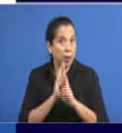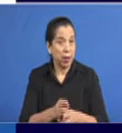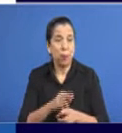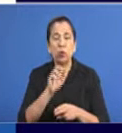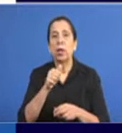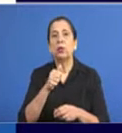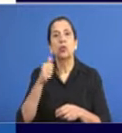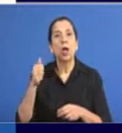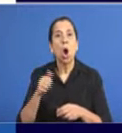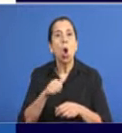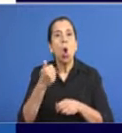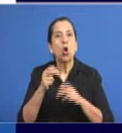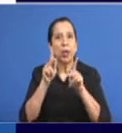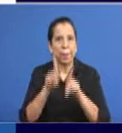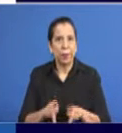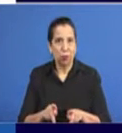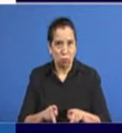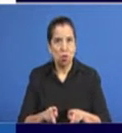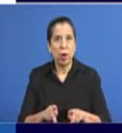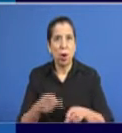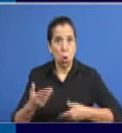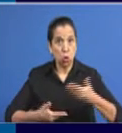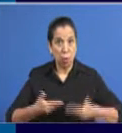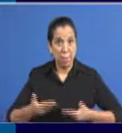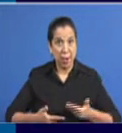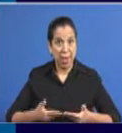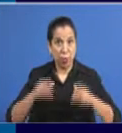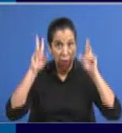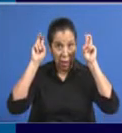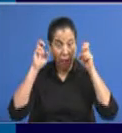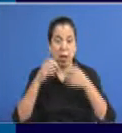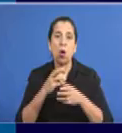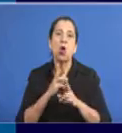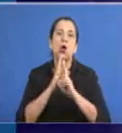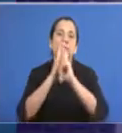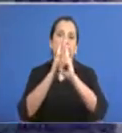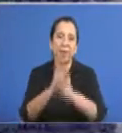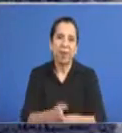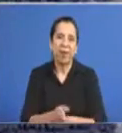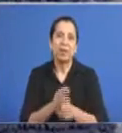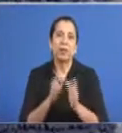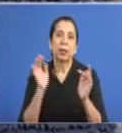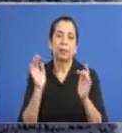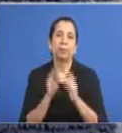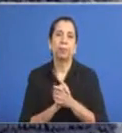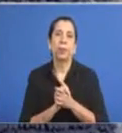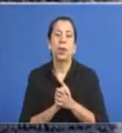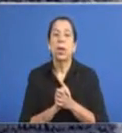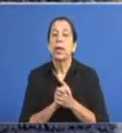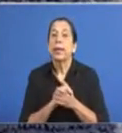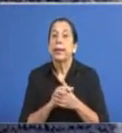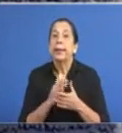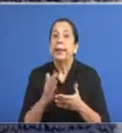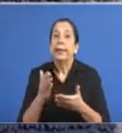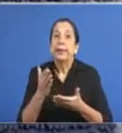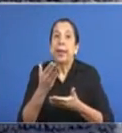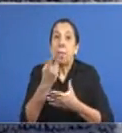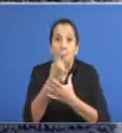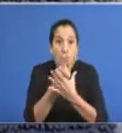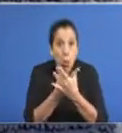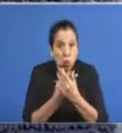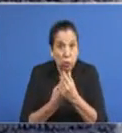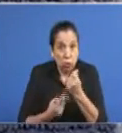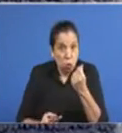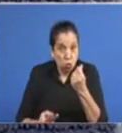te podrá brindar ya una atención más personalizada hacia tu persona. Es decir, estamos mezclando algoritmos